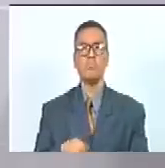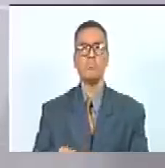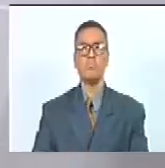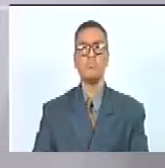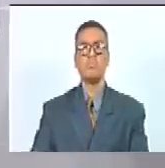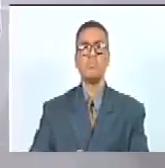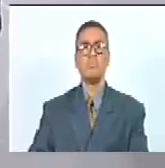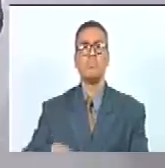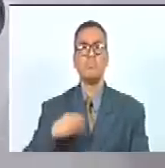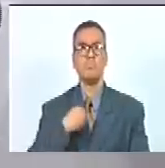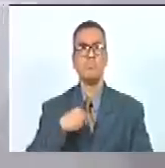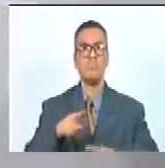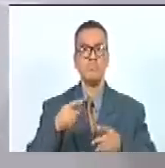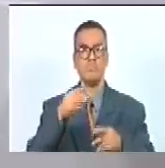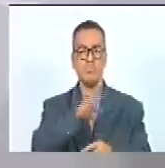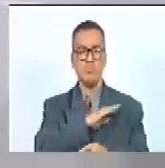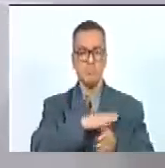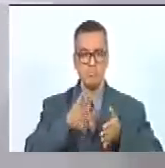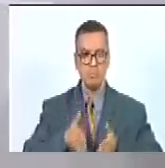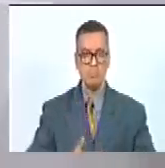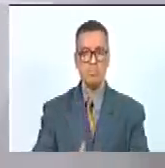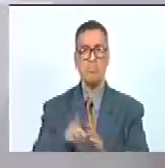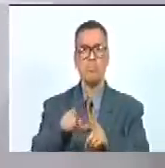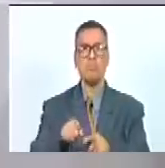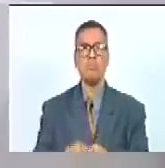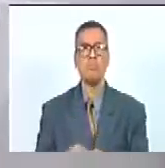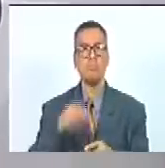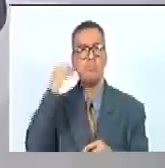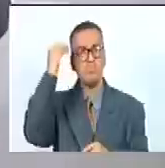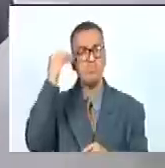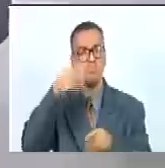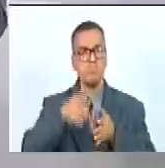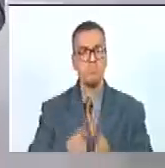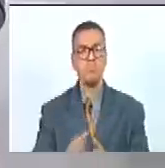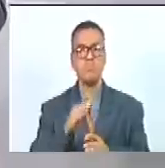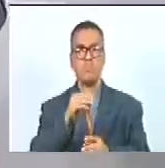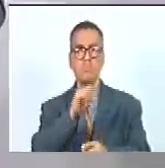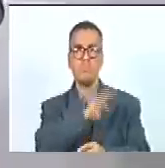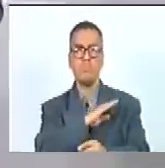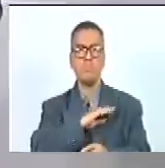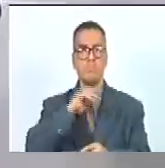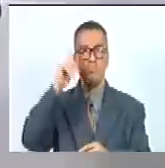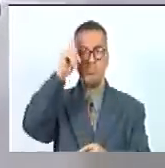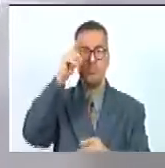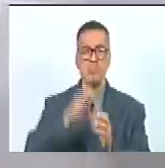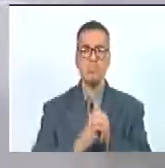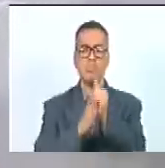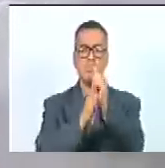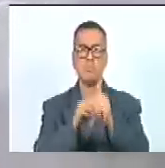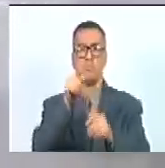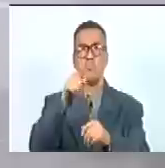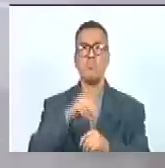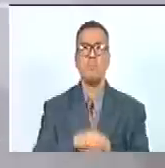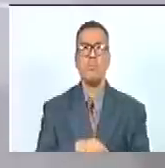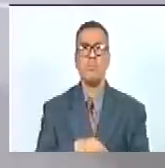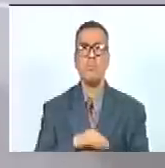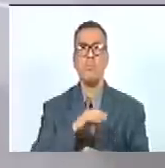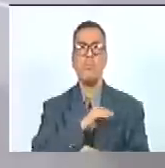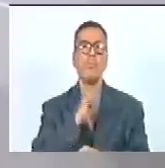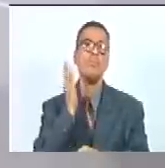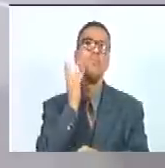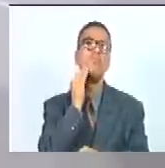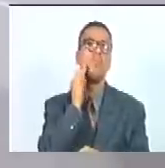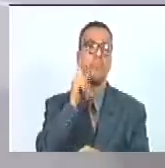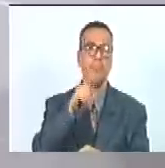de considerarme su hijo, de considerarlo mi mentor, de considerarlo un